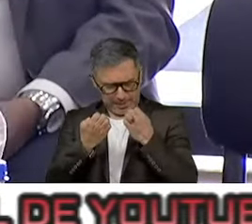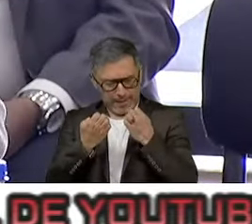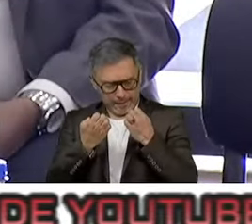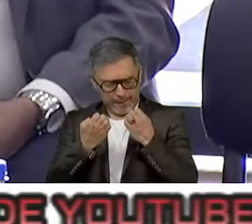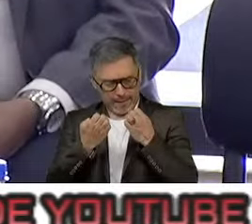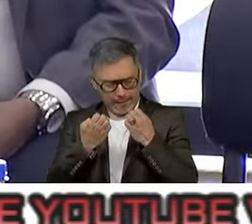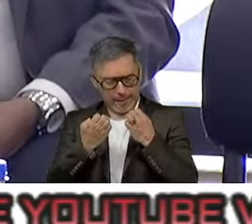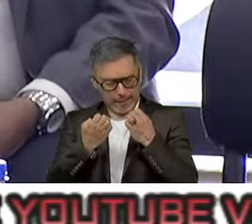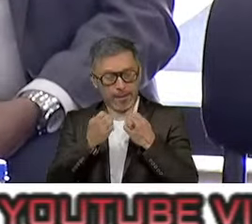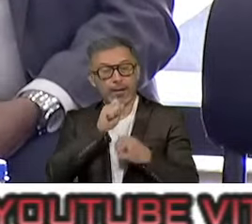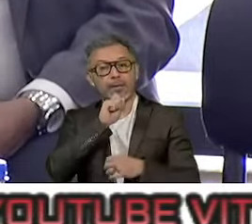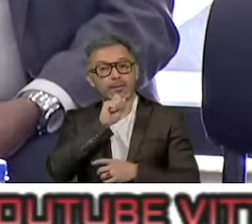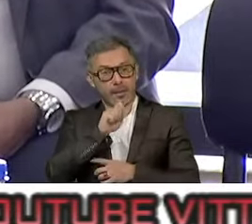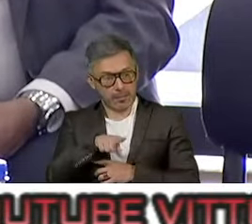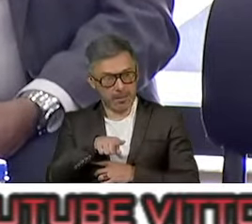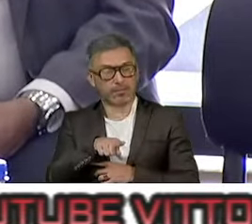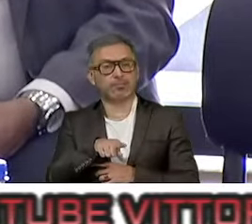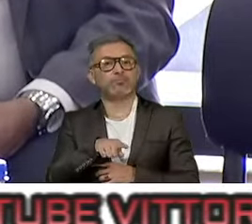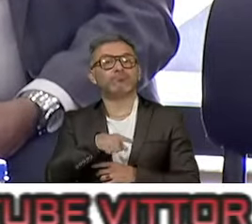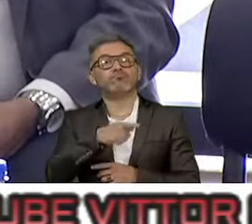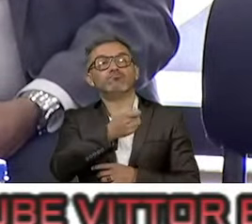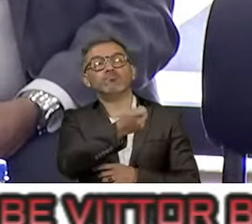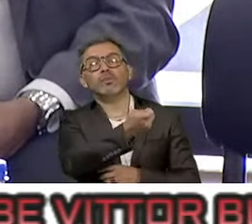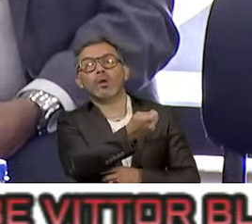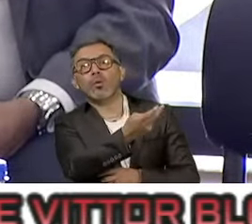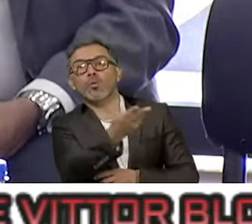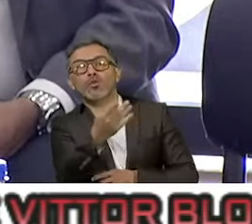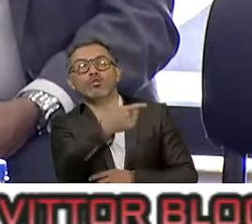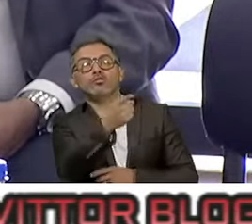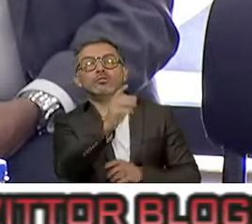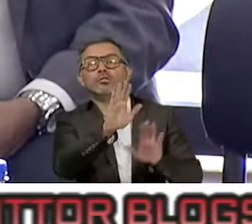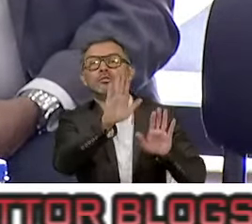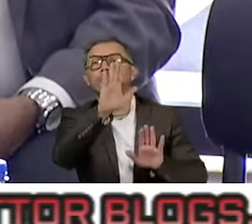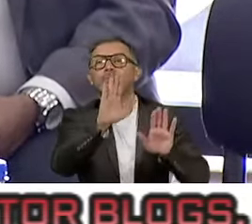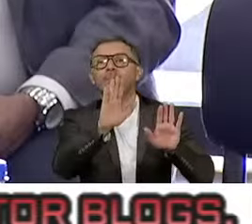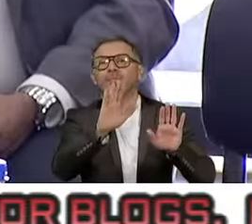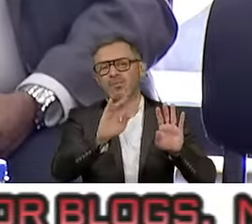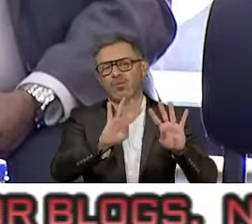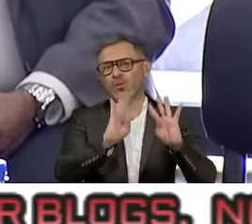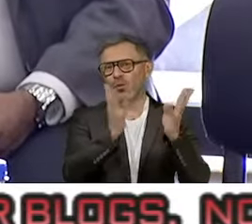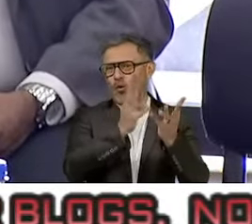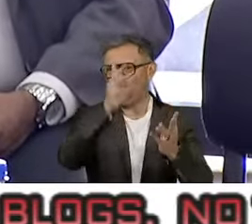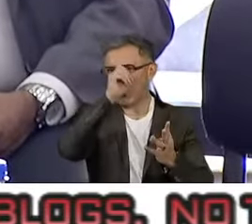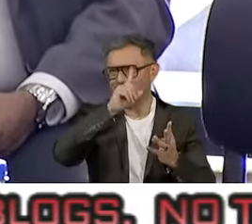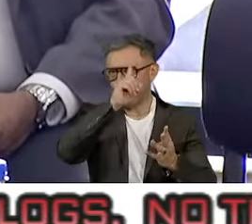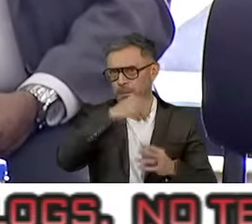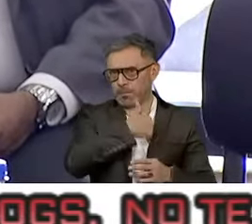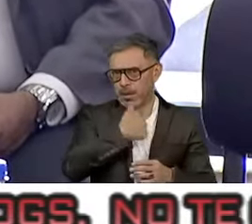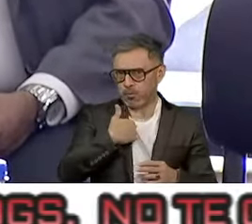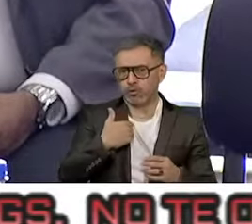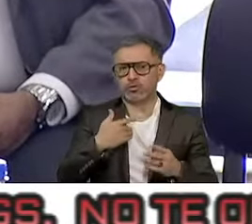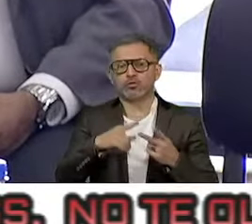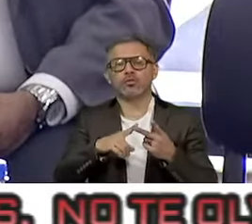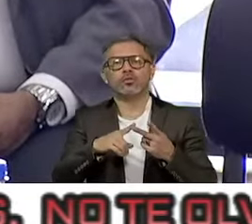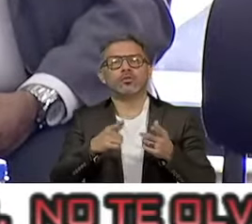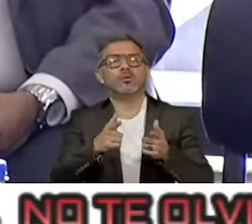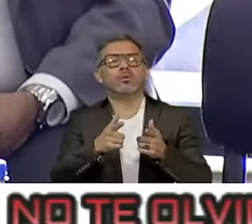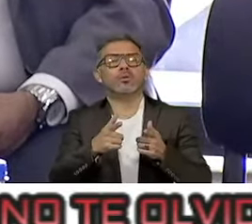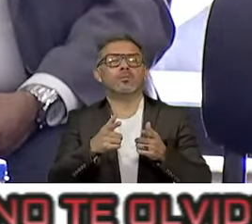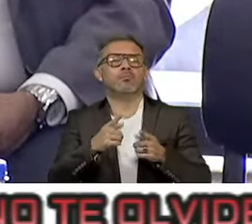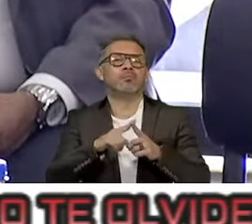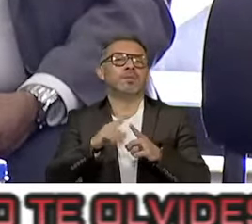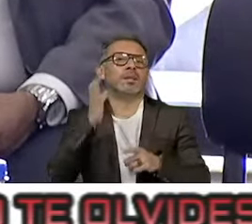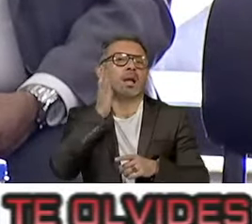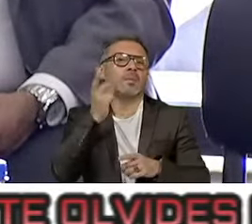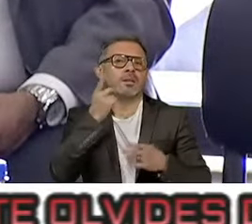dicen o tienen que decir o dirán o han dicho los integrantes de este consejo, representantes del Poder Legislativo, representantes de